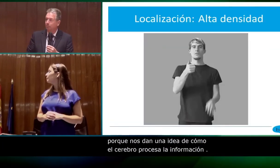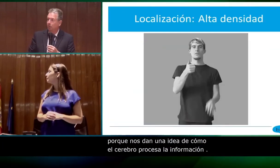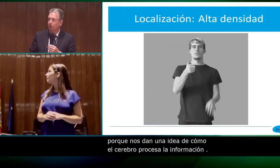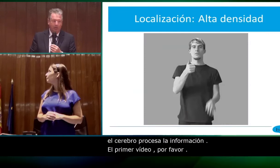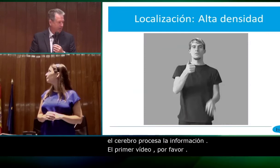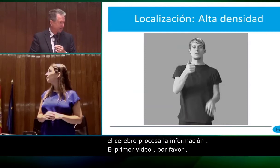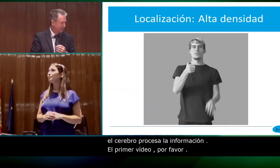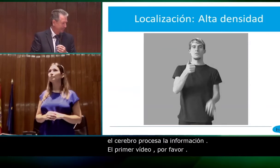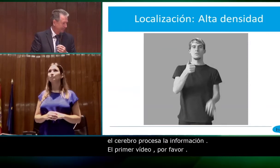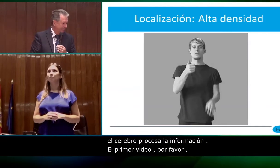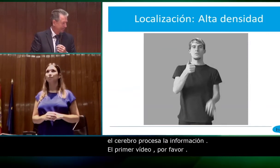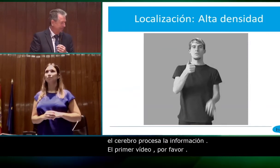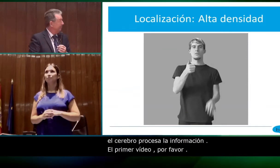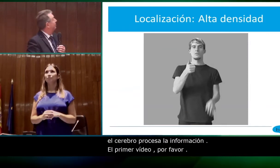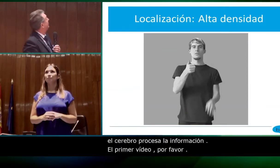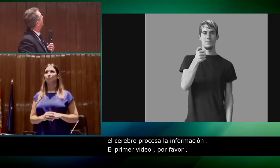¿Se produce o no?